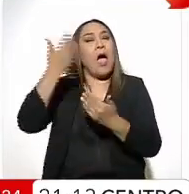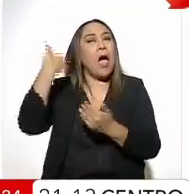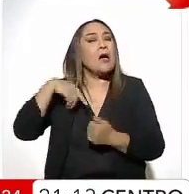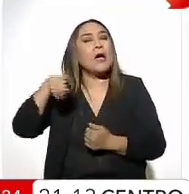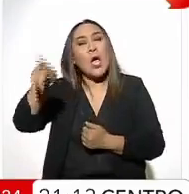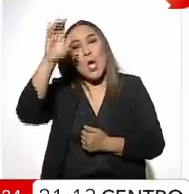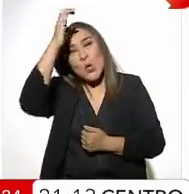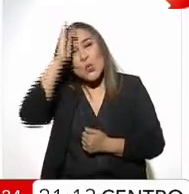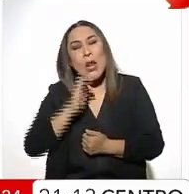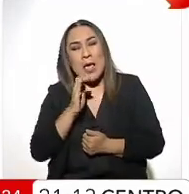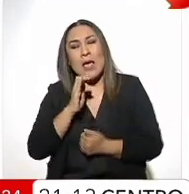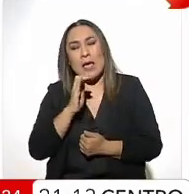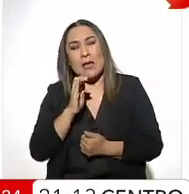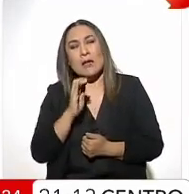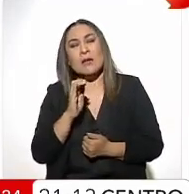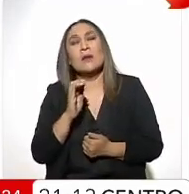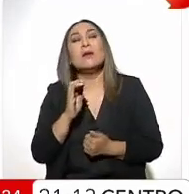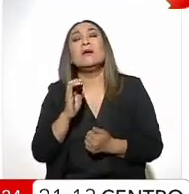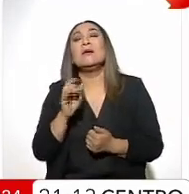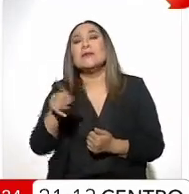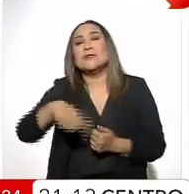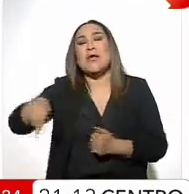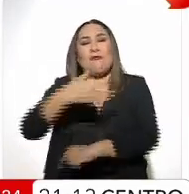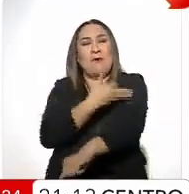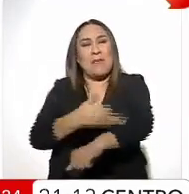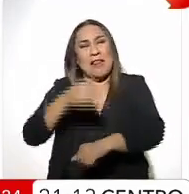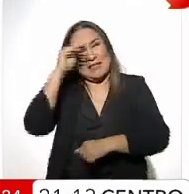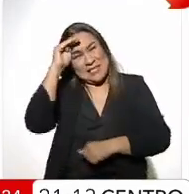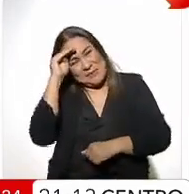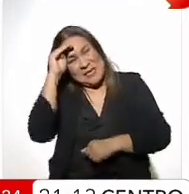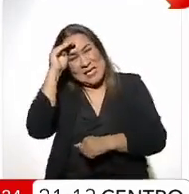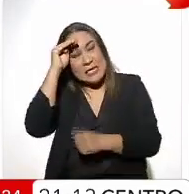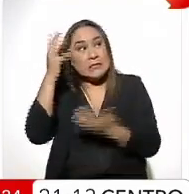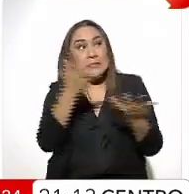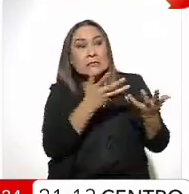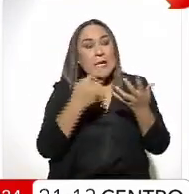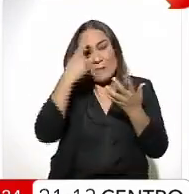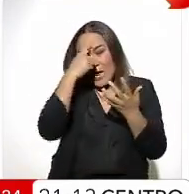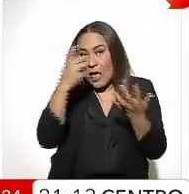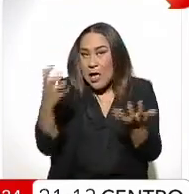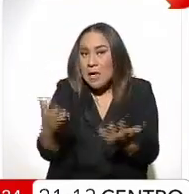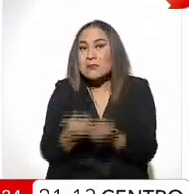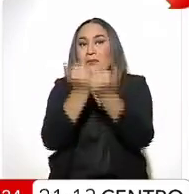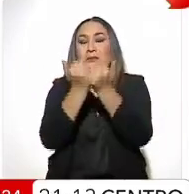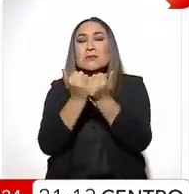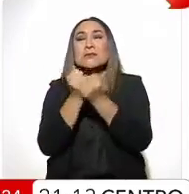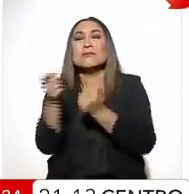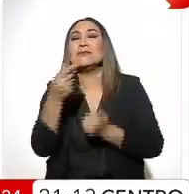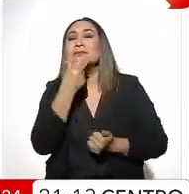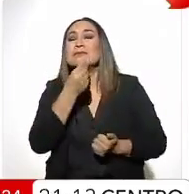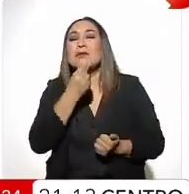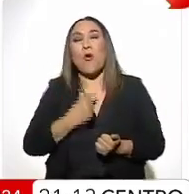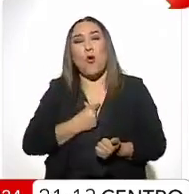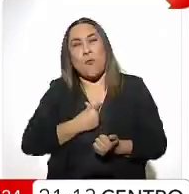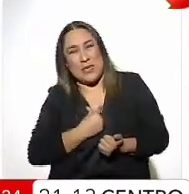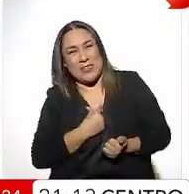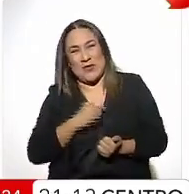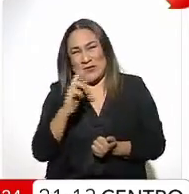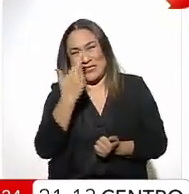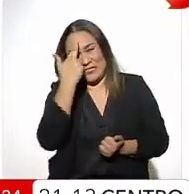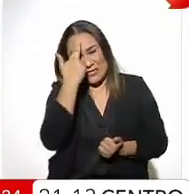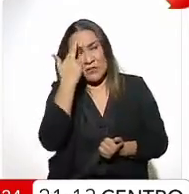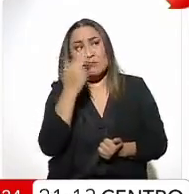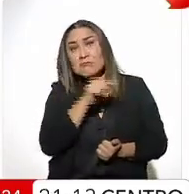donde reaccionó los Chapitos para salvar a Ovidio,